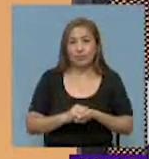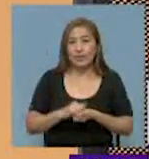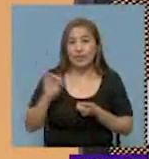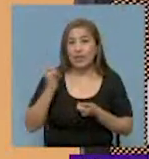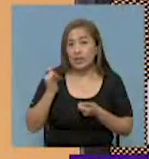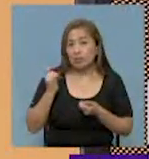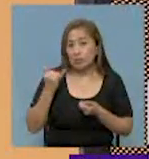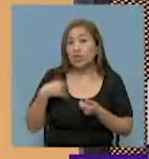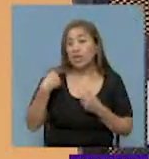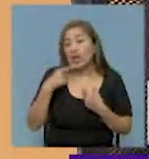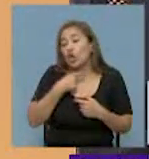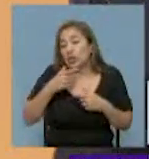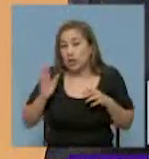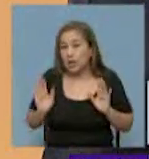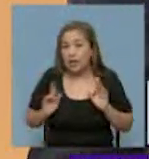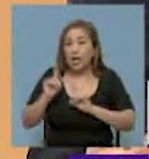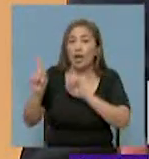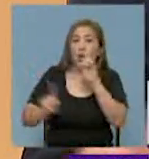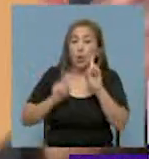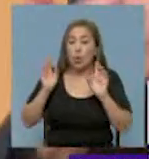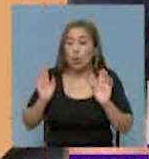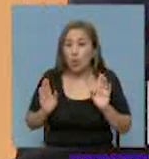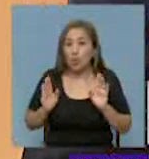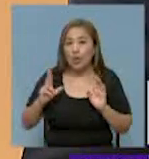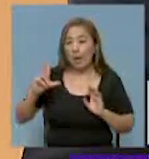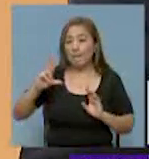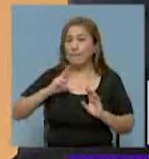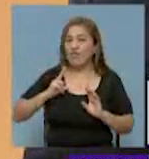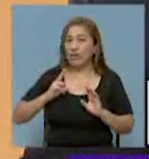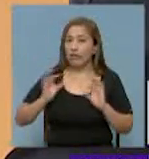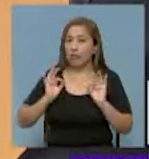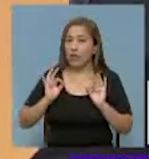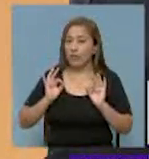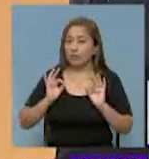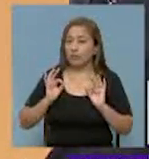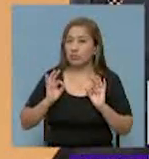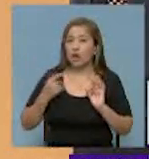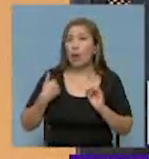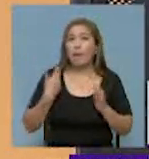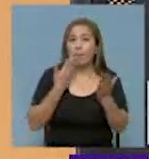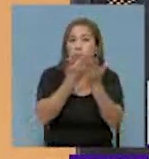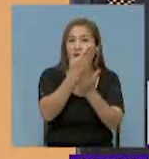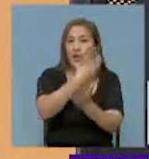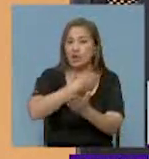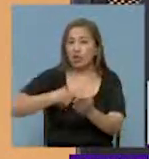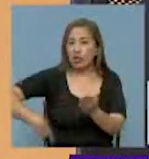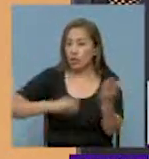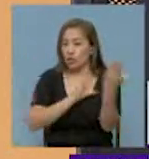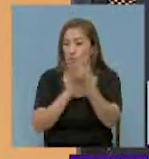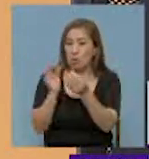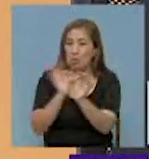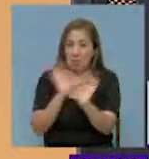si lo desean por supuesto el país desea ser privado absolutamente y no piden energía del senado